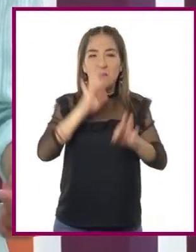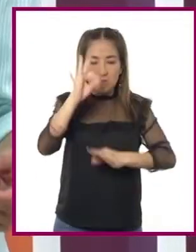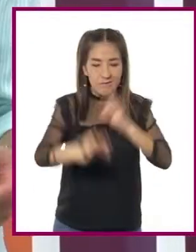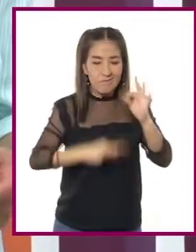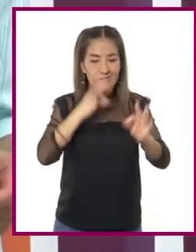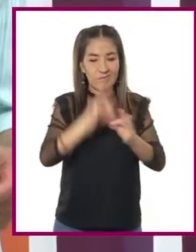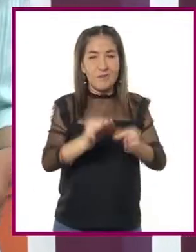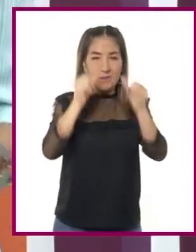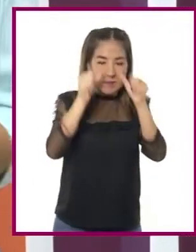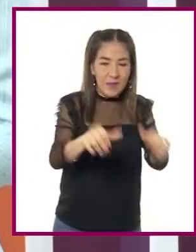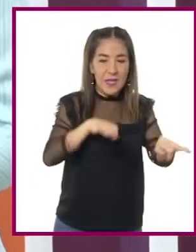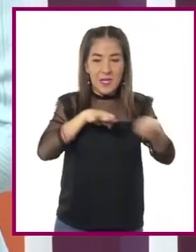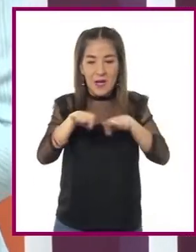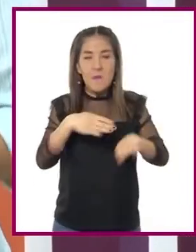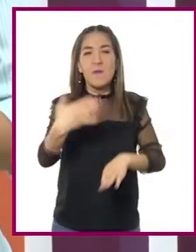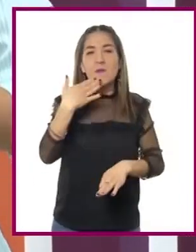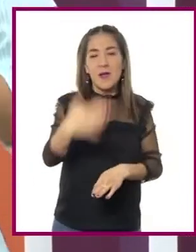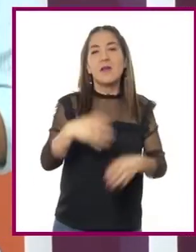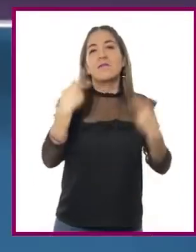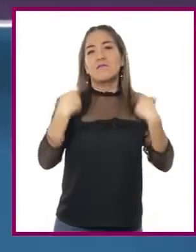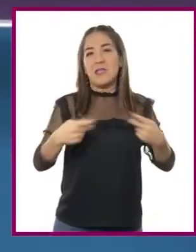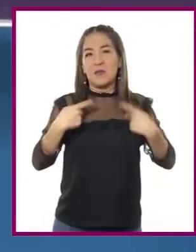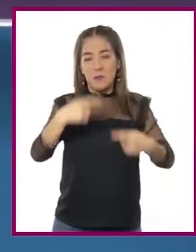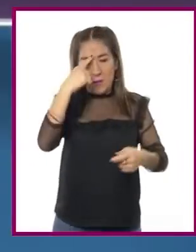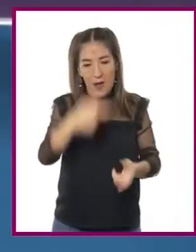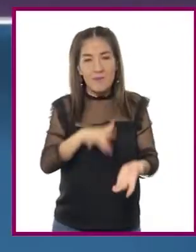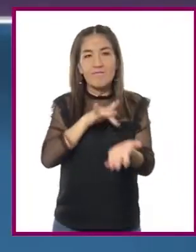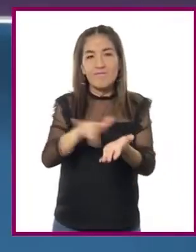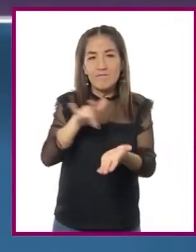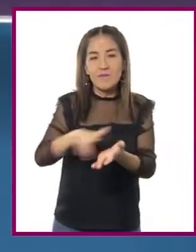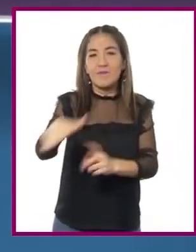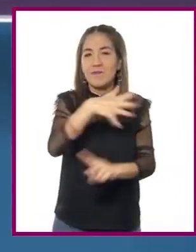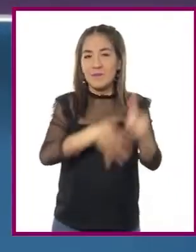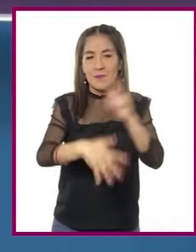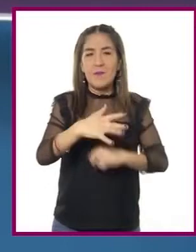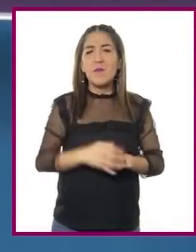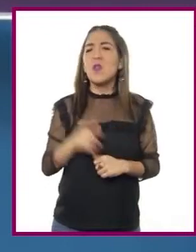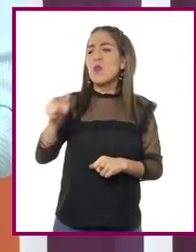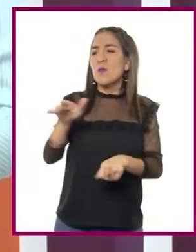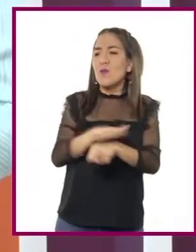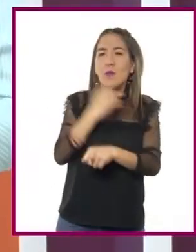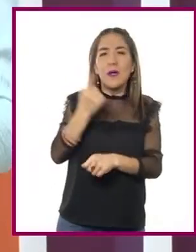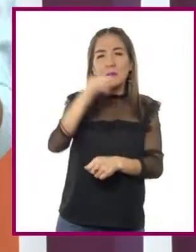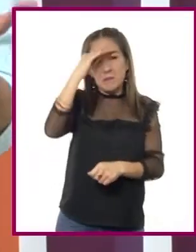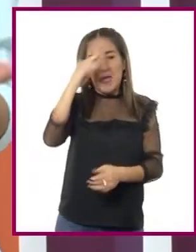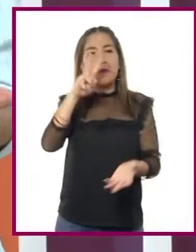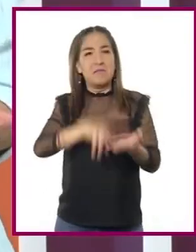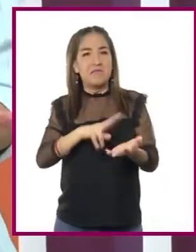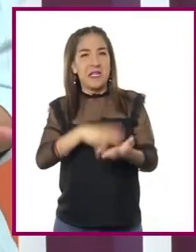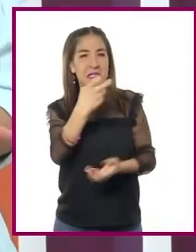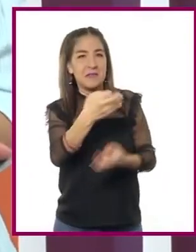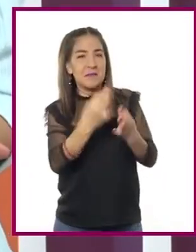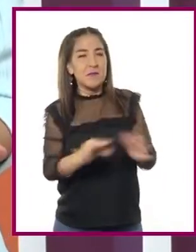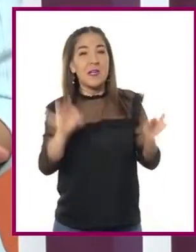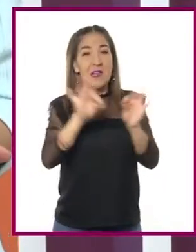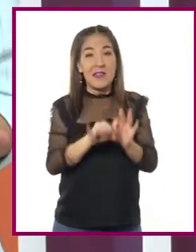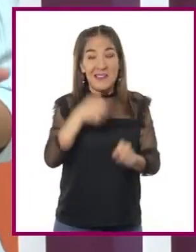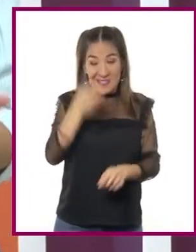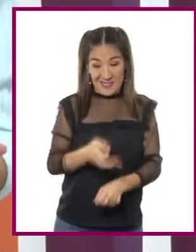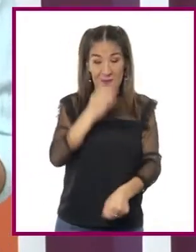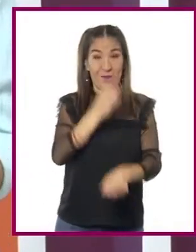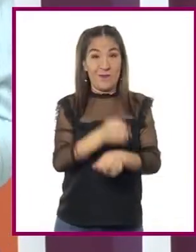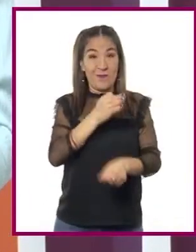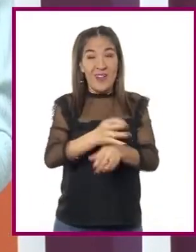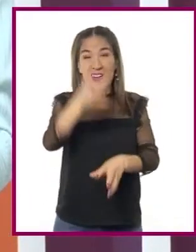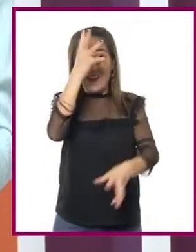su profesión y brinda atención humana. ¿Y por qué valoras eso? En estos tiempos de